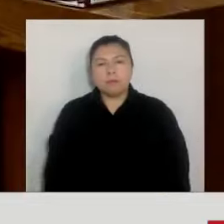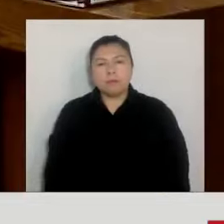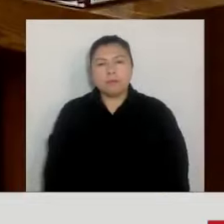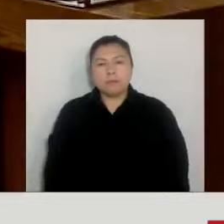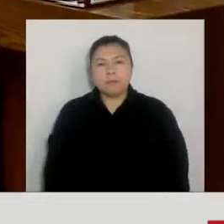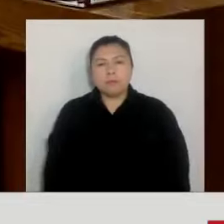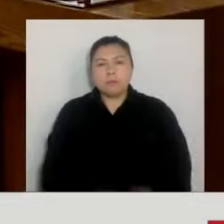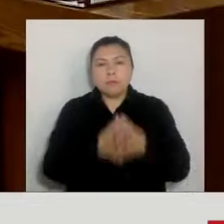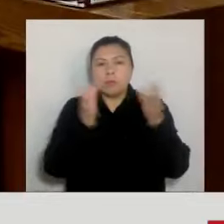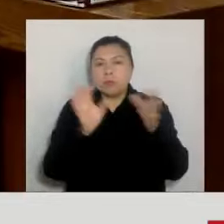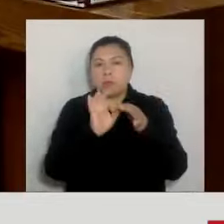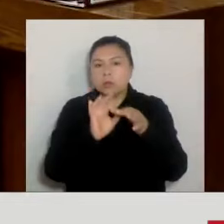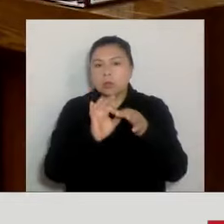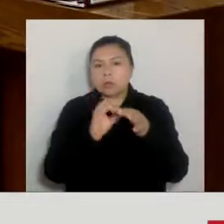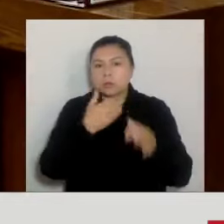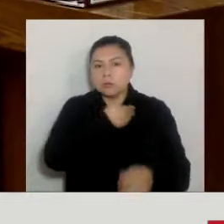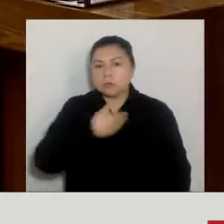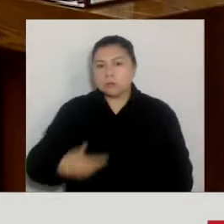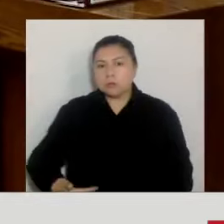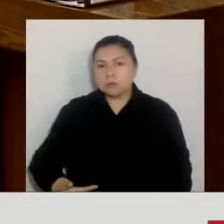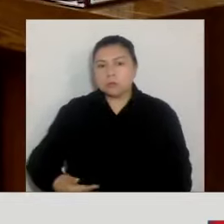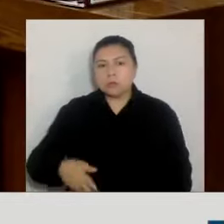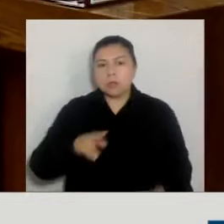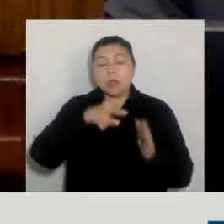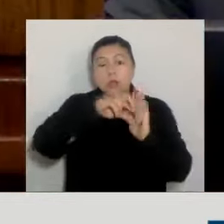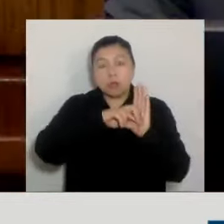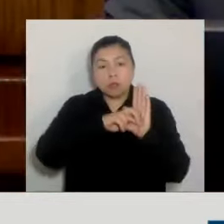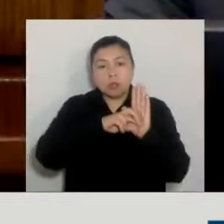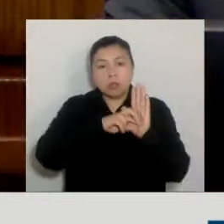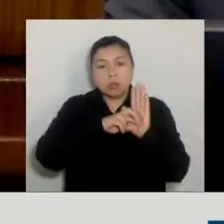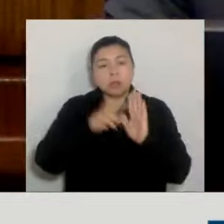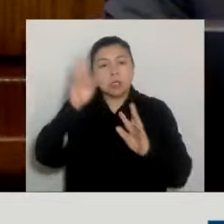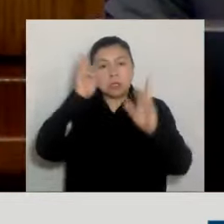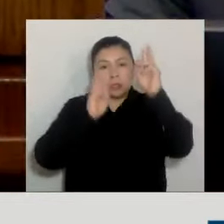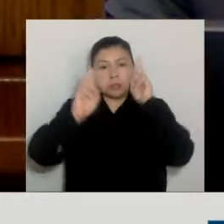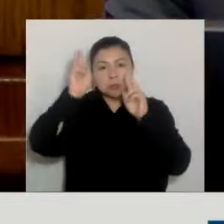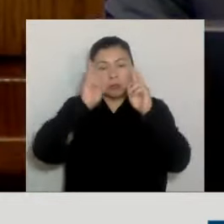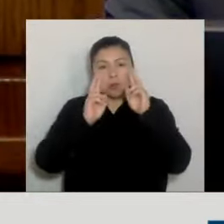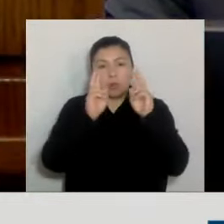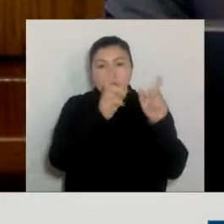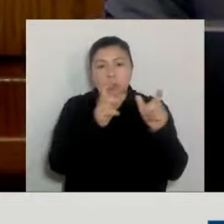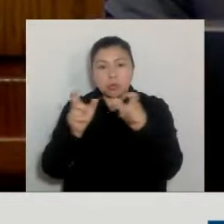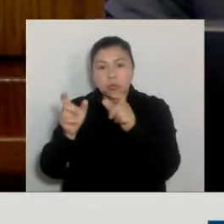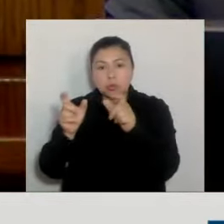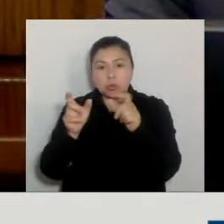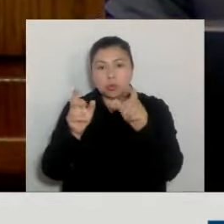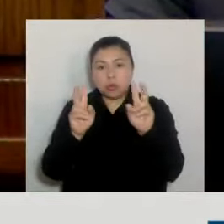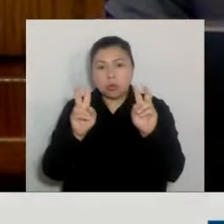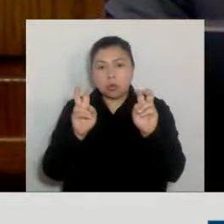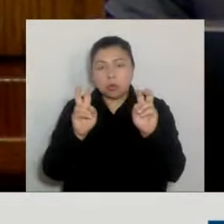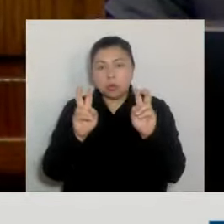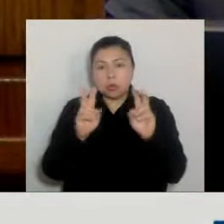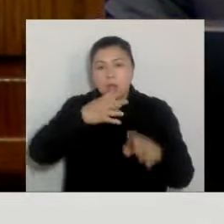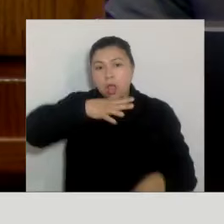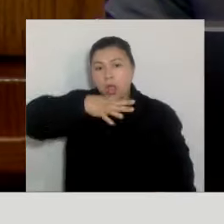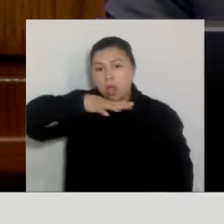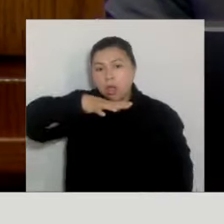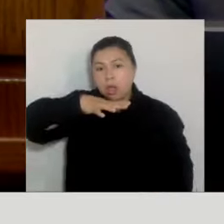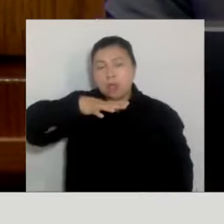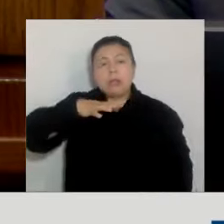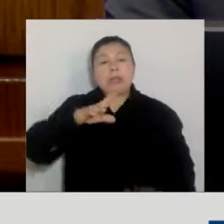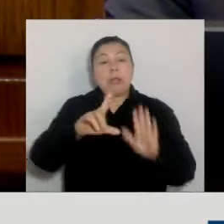Muchas gracias presidenta esta iniciativa Busca perfeccionar los procedimientos de fiscalización en materia hídrica otorgando nuevas herramientas legales